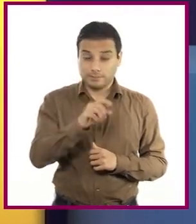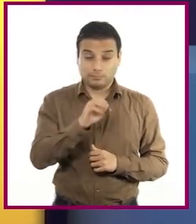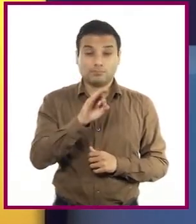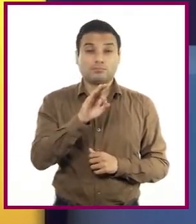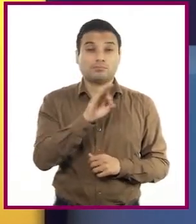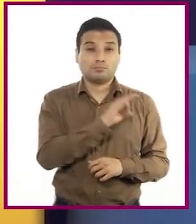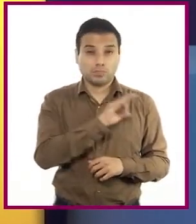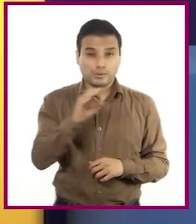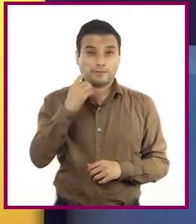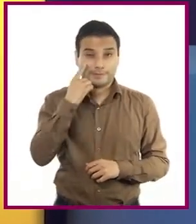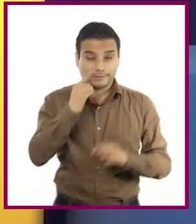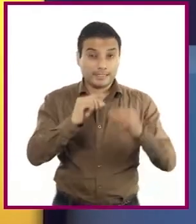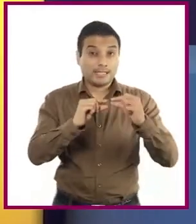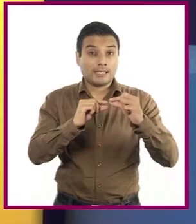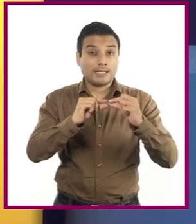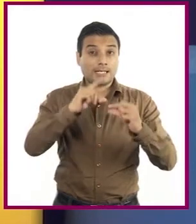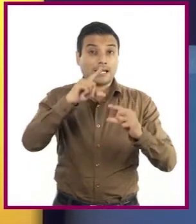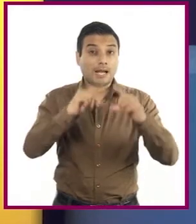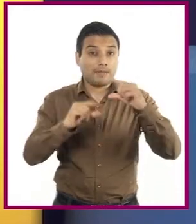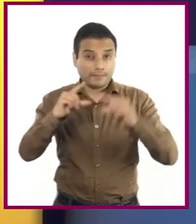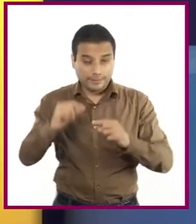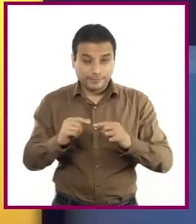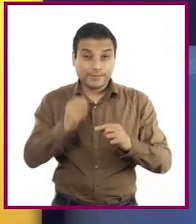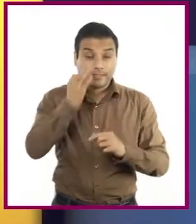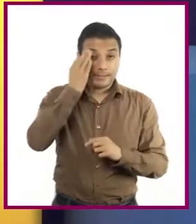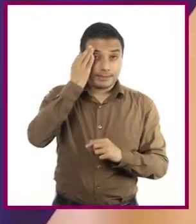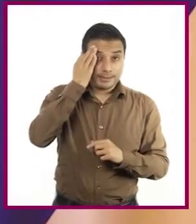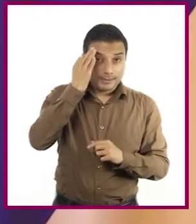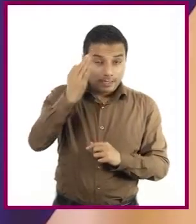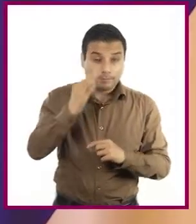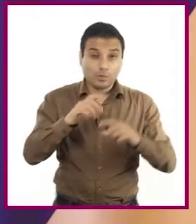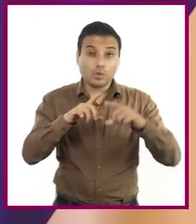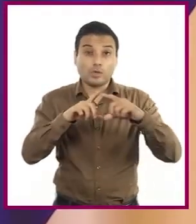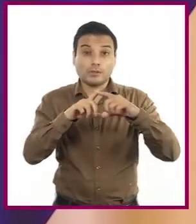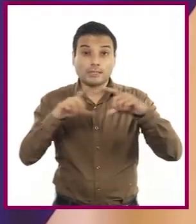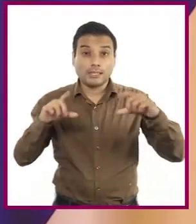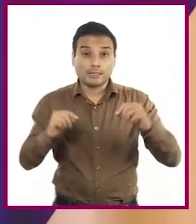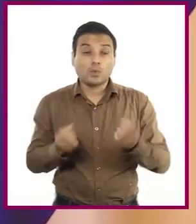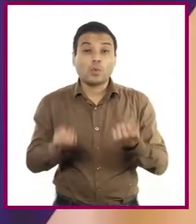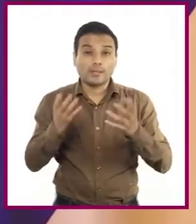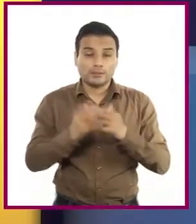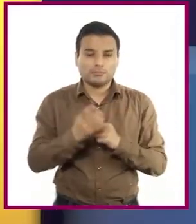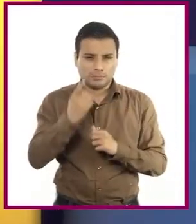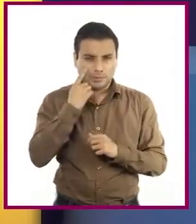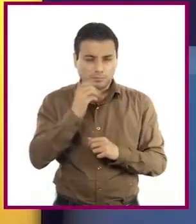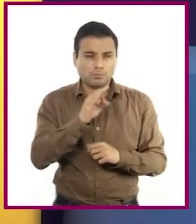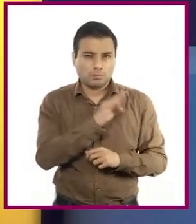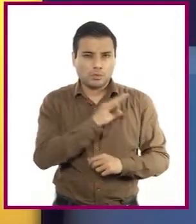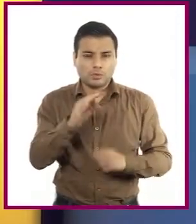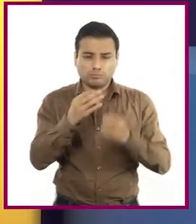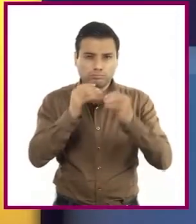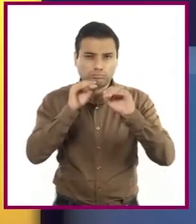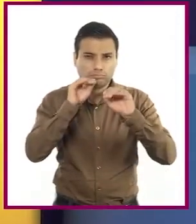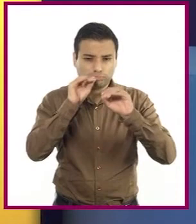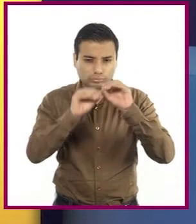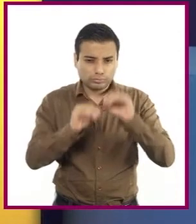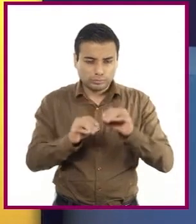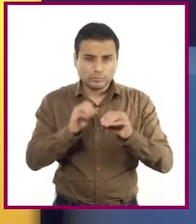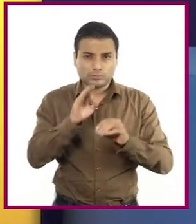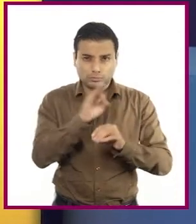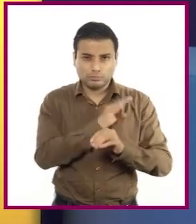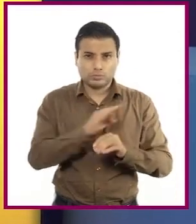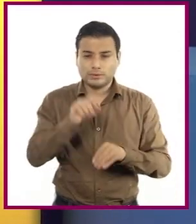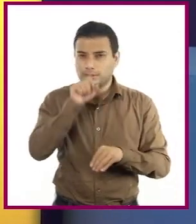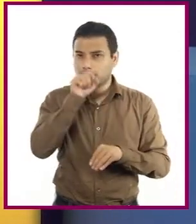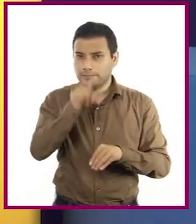que muestre la relación entre el tiempo y el número de tarjetas. A medida que aumenta el tiempo de corte, también aumenta el número de